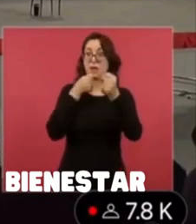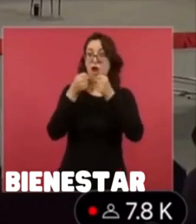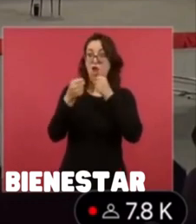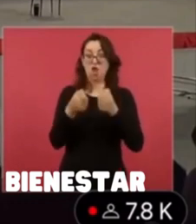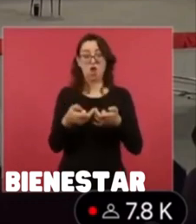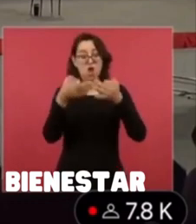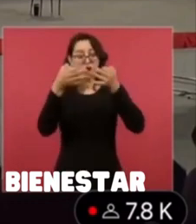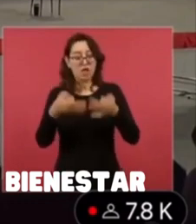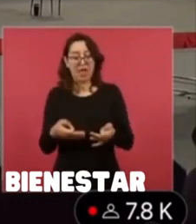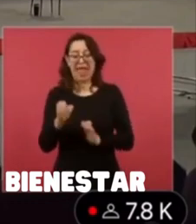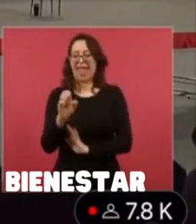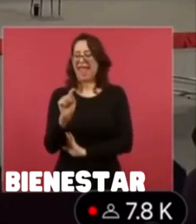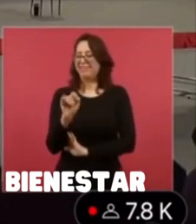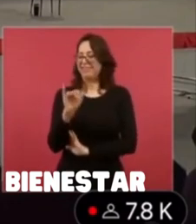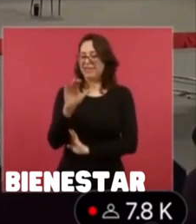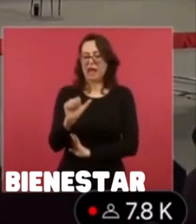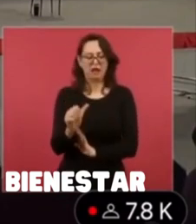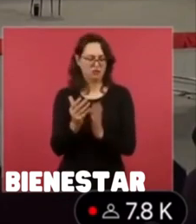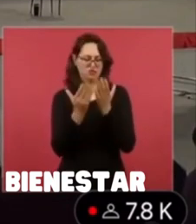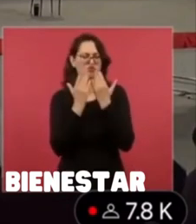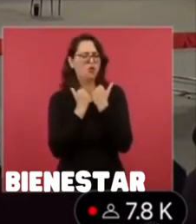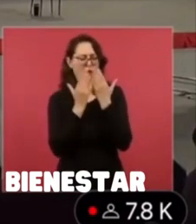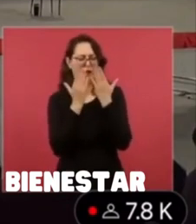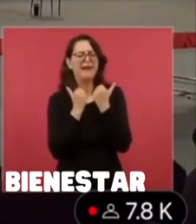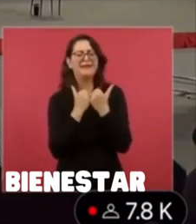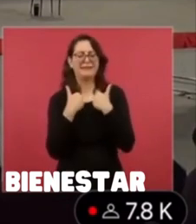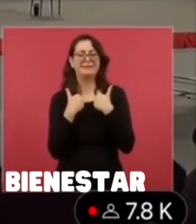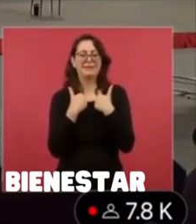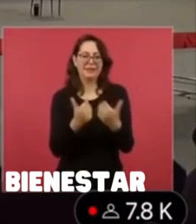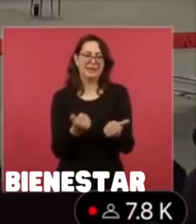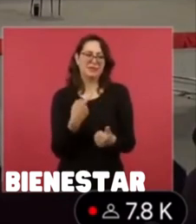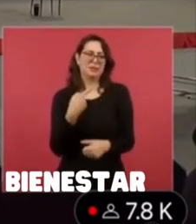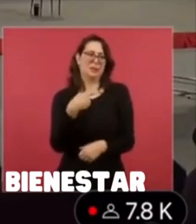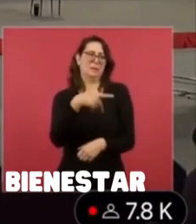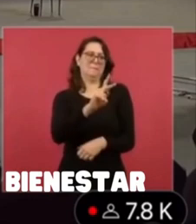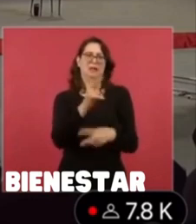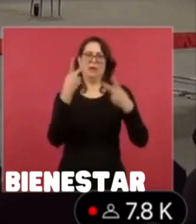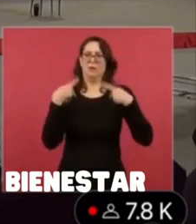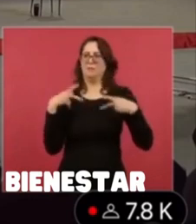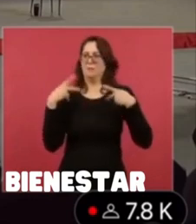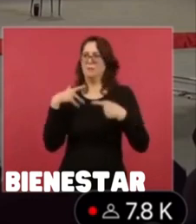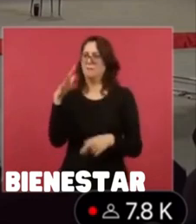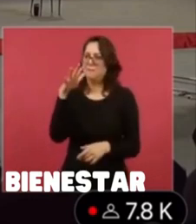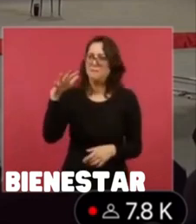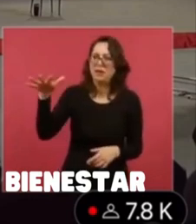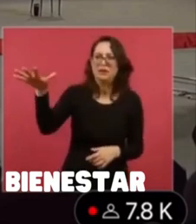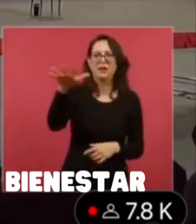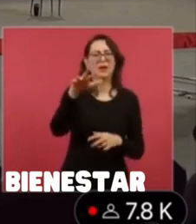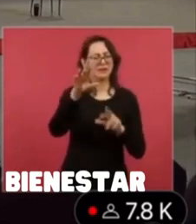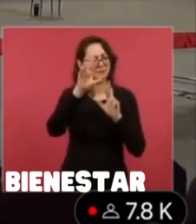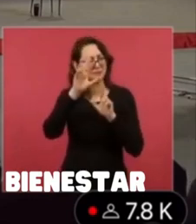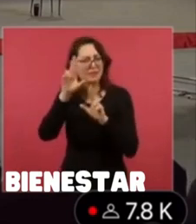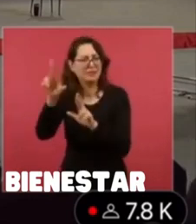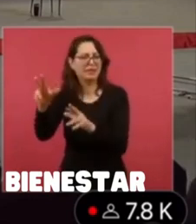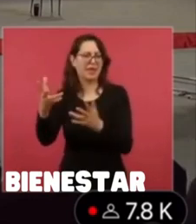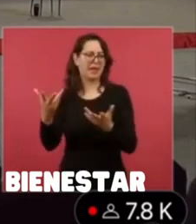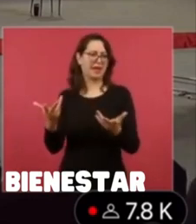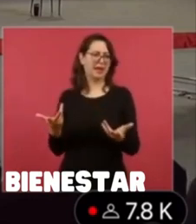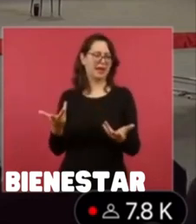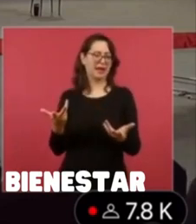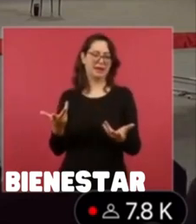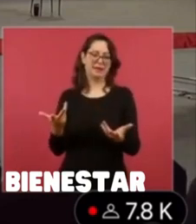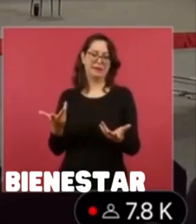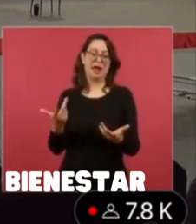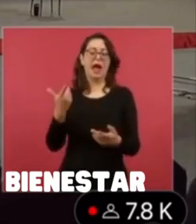compromiso con sus audiencias. Le decimos al Universal, su credibilidad está en juego. Vamos a